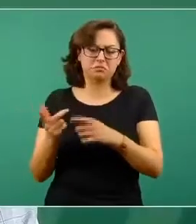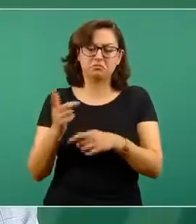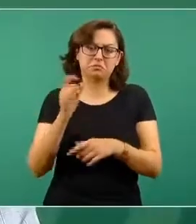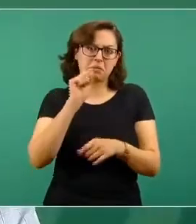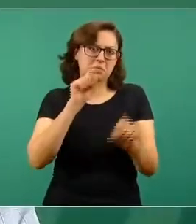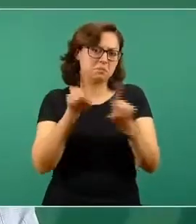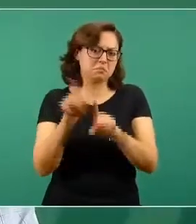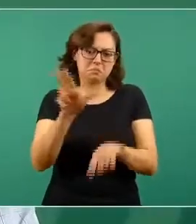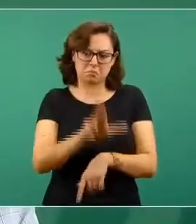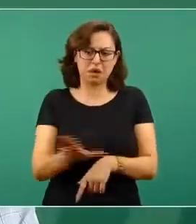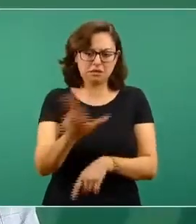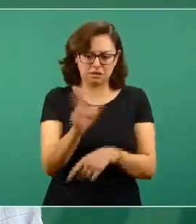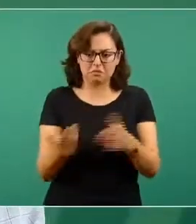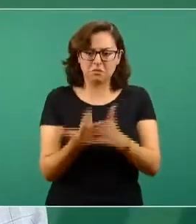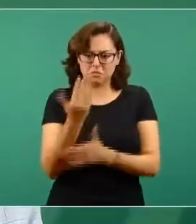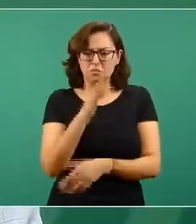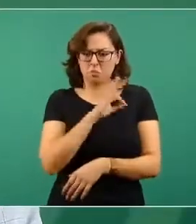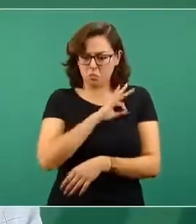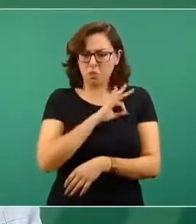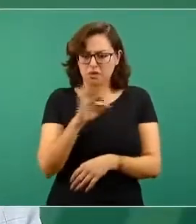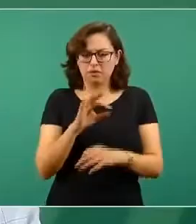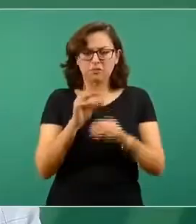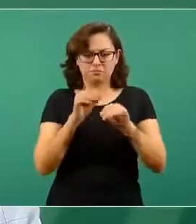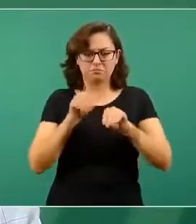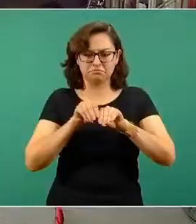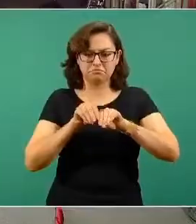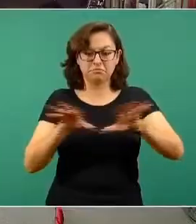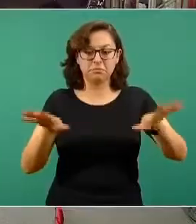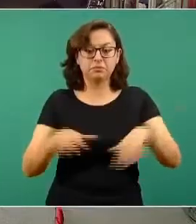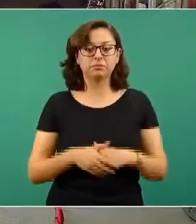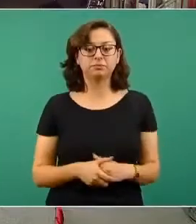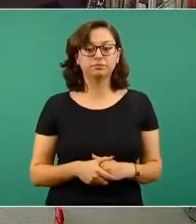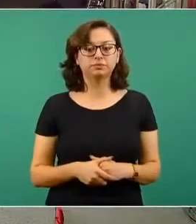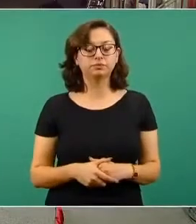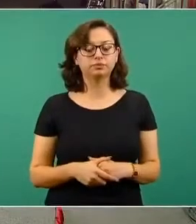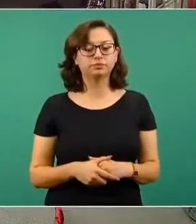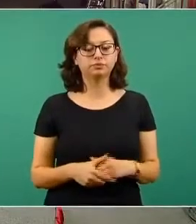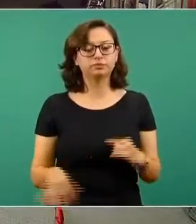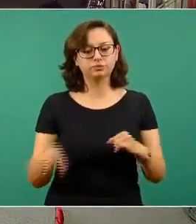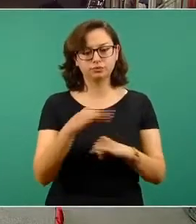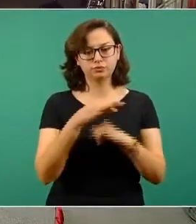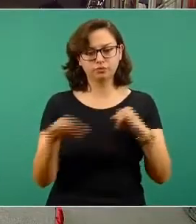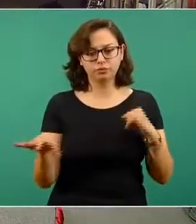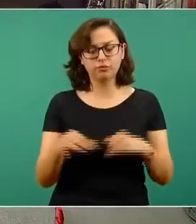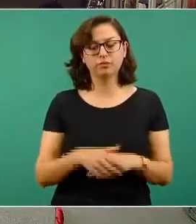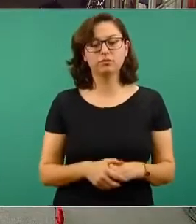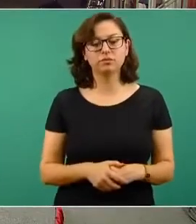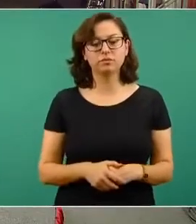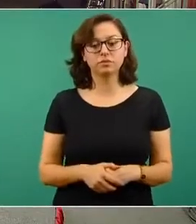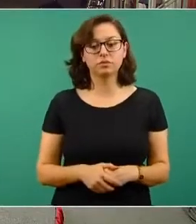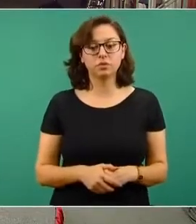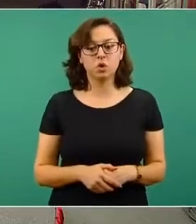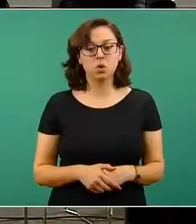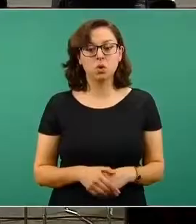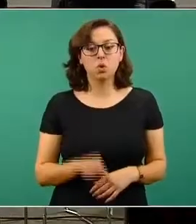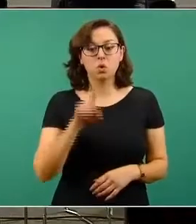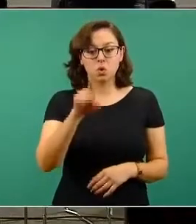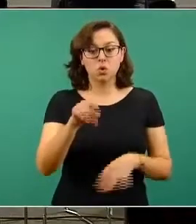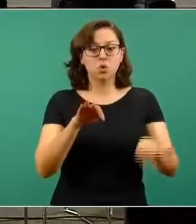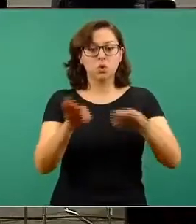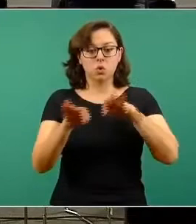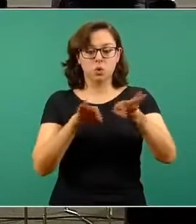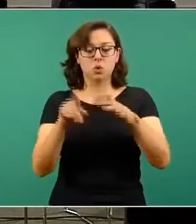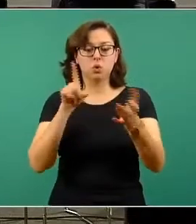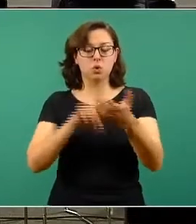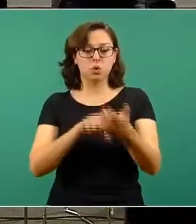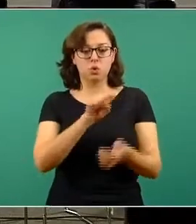vamos a estar atentos a cómo continúa esta investigación. Finalmente, doctor, dentro de su ámbito de acción, dentro del terreno de la